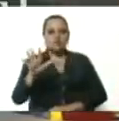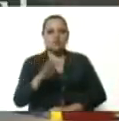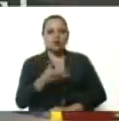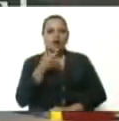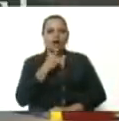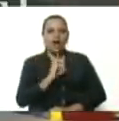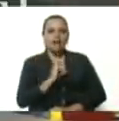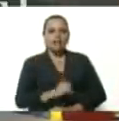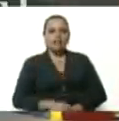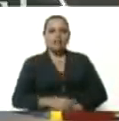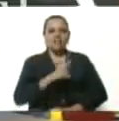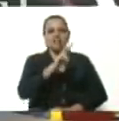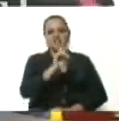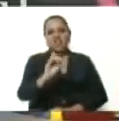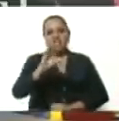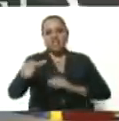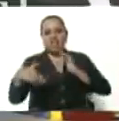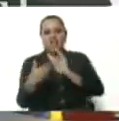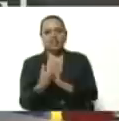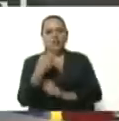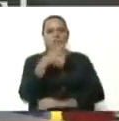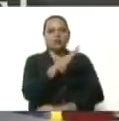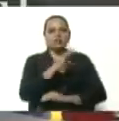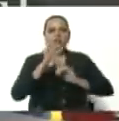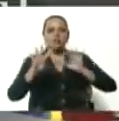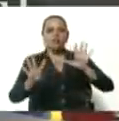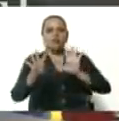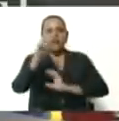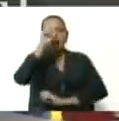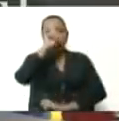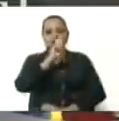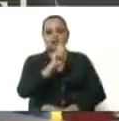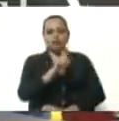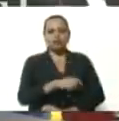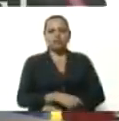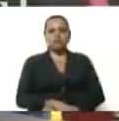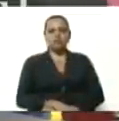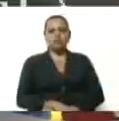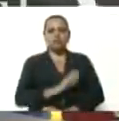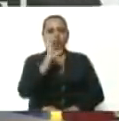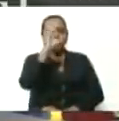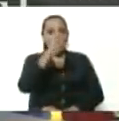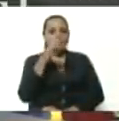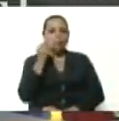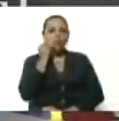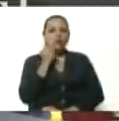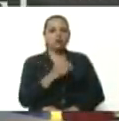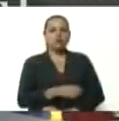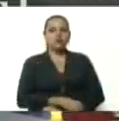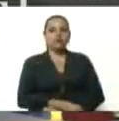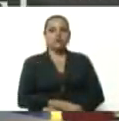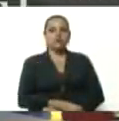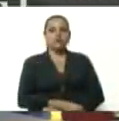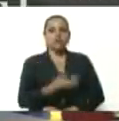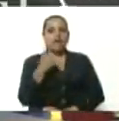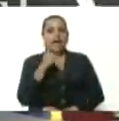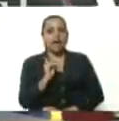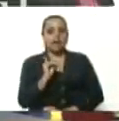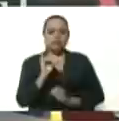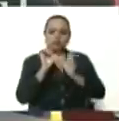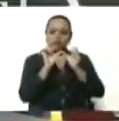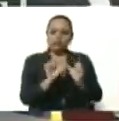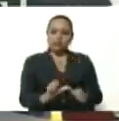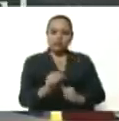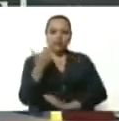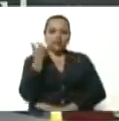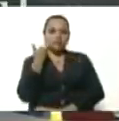3.655 se da entre 20 y 49 años. La juventud está concentrada, la